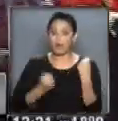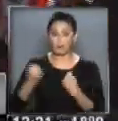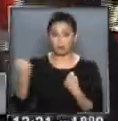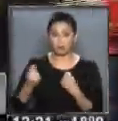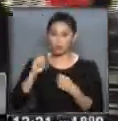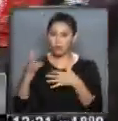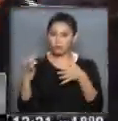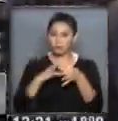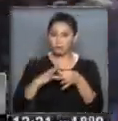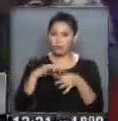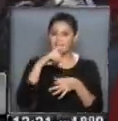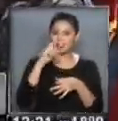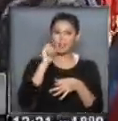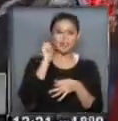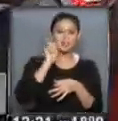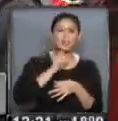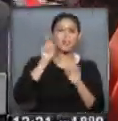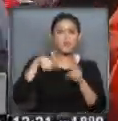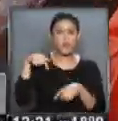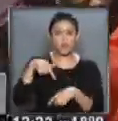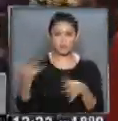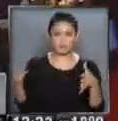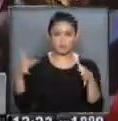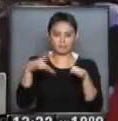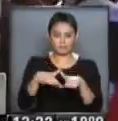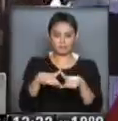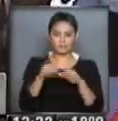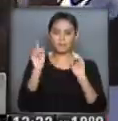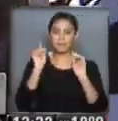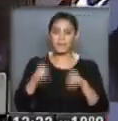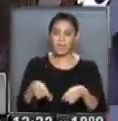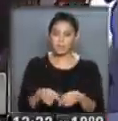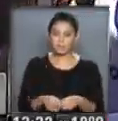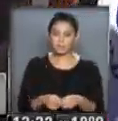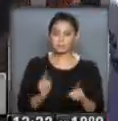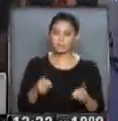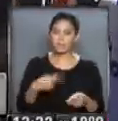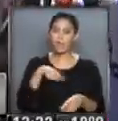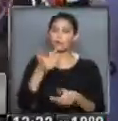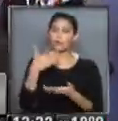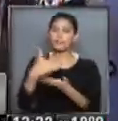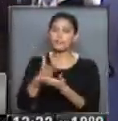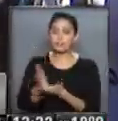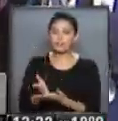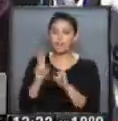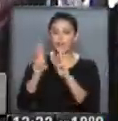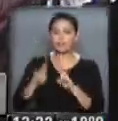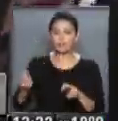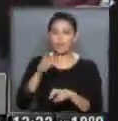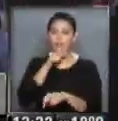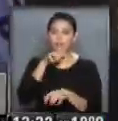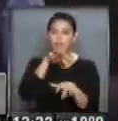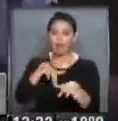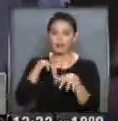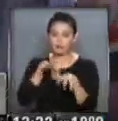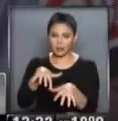Hugo Moyano, está participando de este acto, al igual, como señalábamos, de un sector de la Federación Agraria